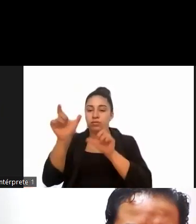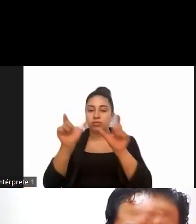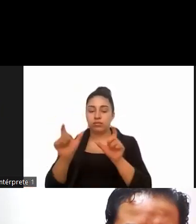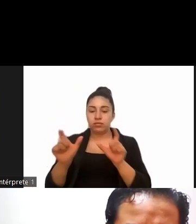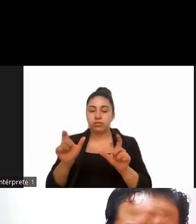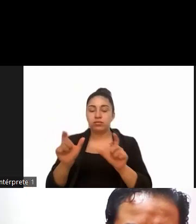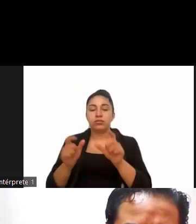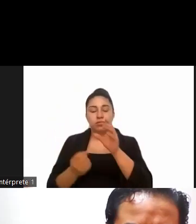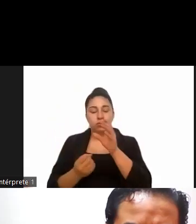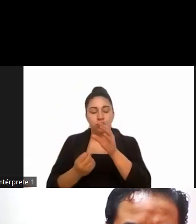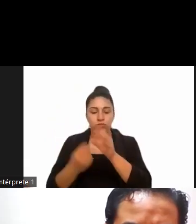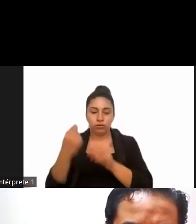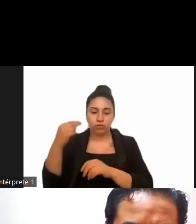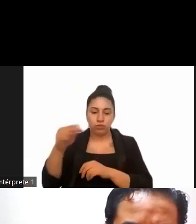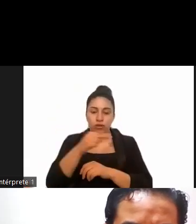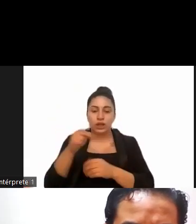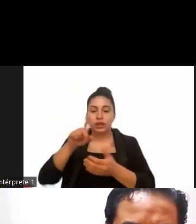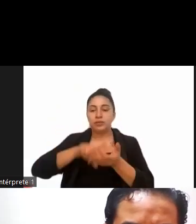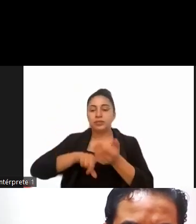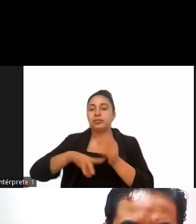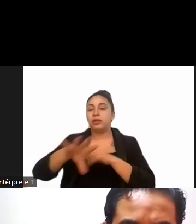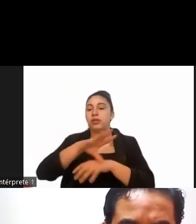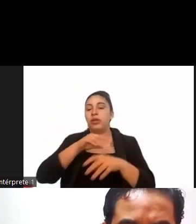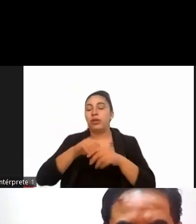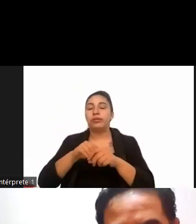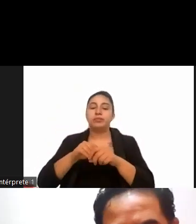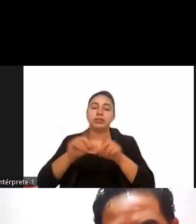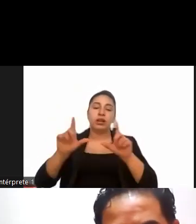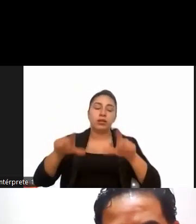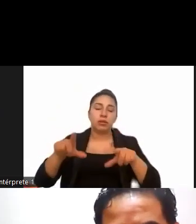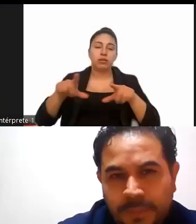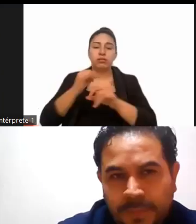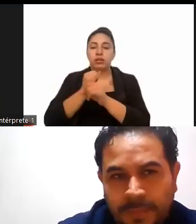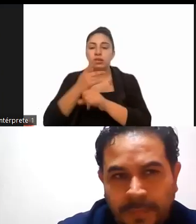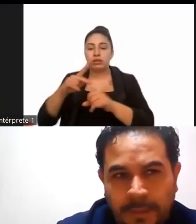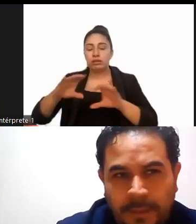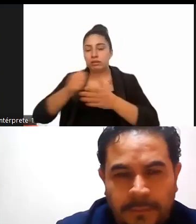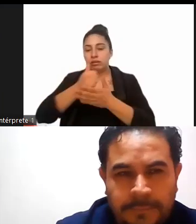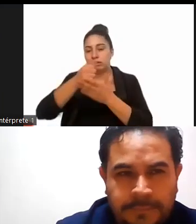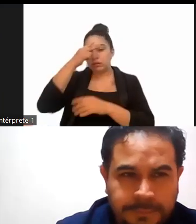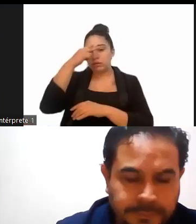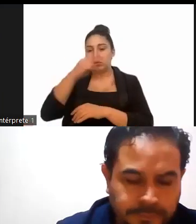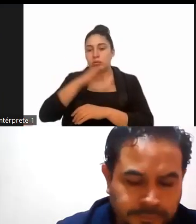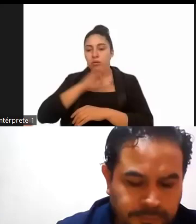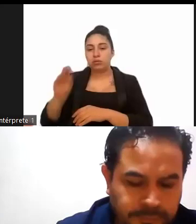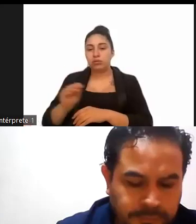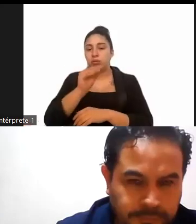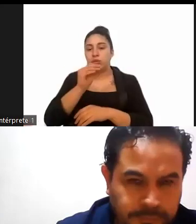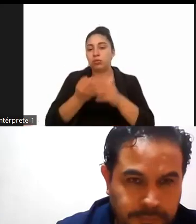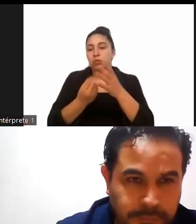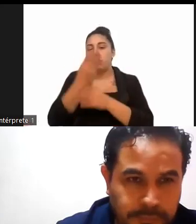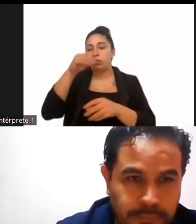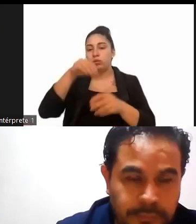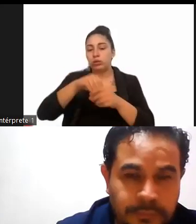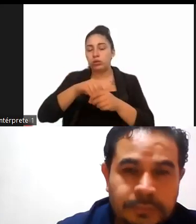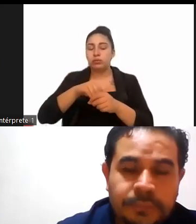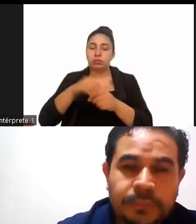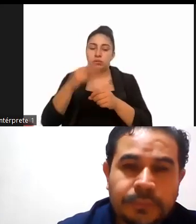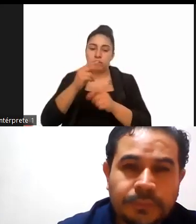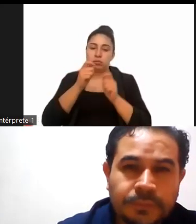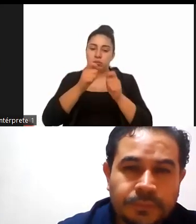registro electrónico del sistema de datos personales, así como en su caso la generación de nuevas contraseñas en caso de que así se requiera. Es cuanto,